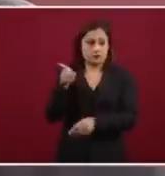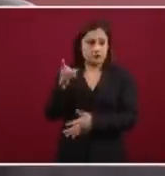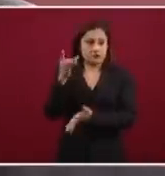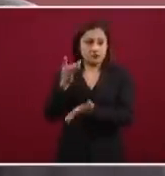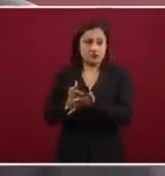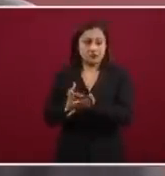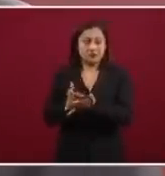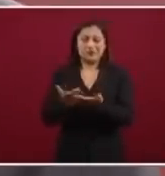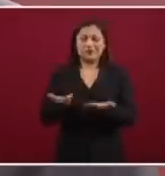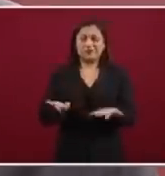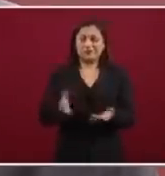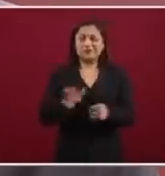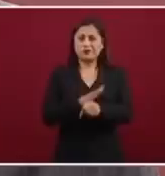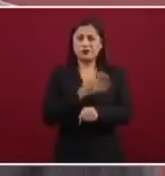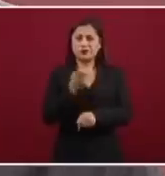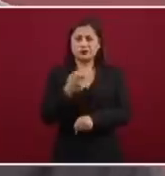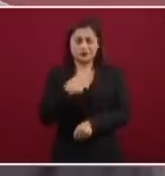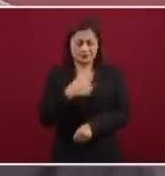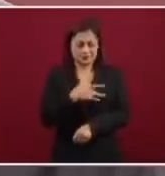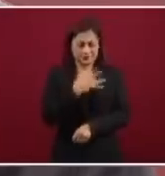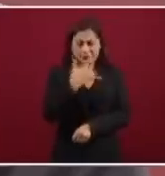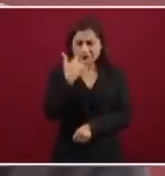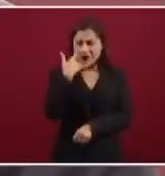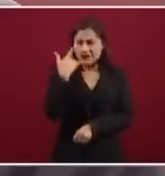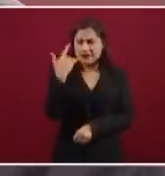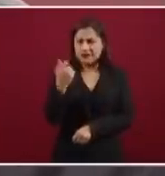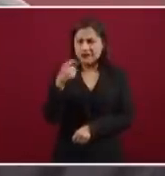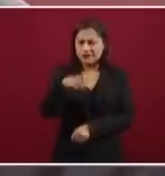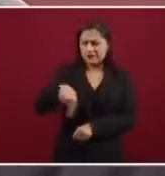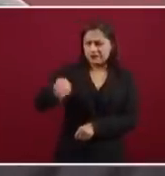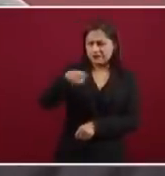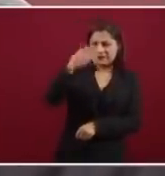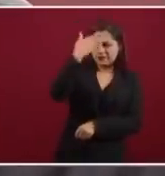que esto no lo sepan